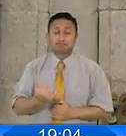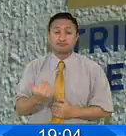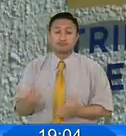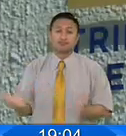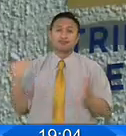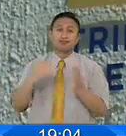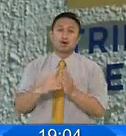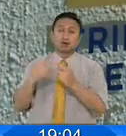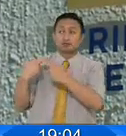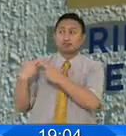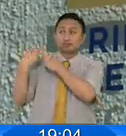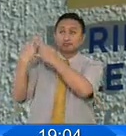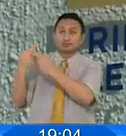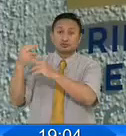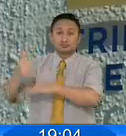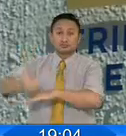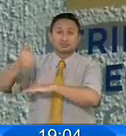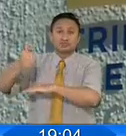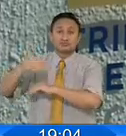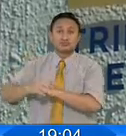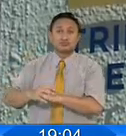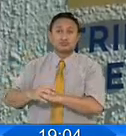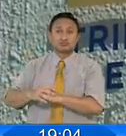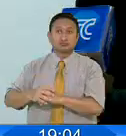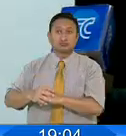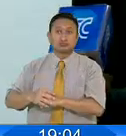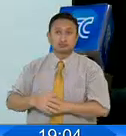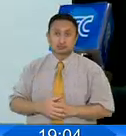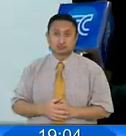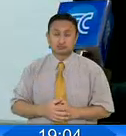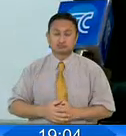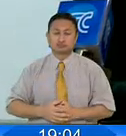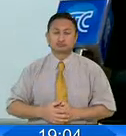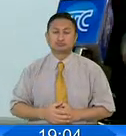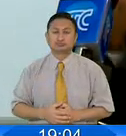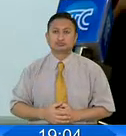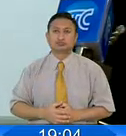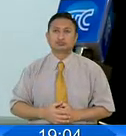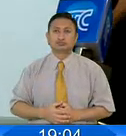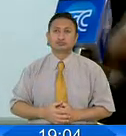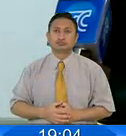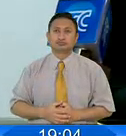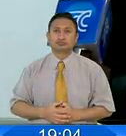regresar a la cancha del Tribunal Contencioso, informó Héctor Romero.